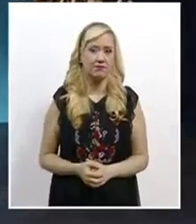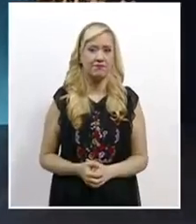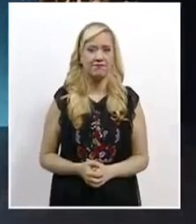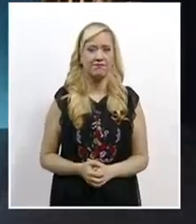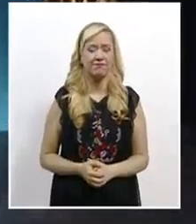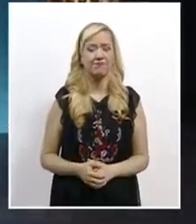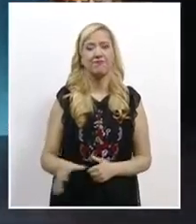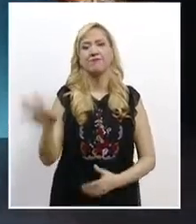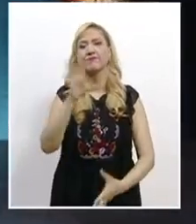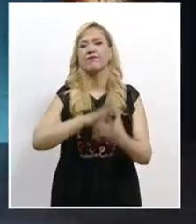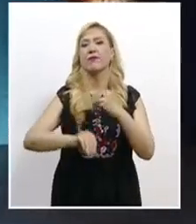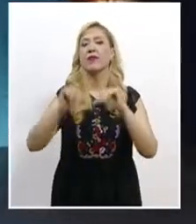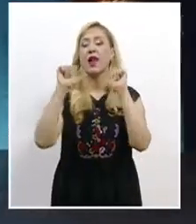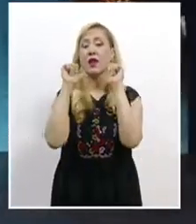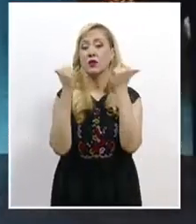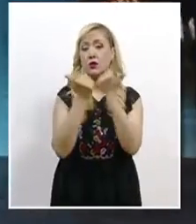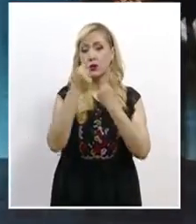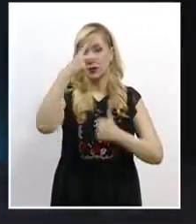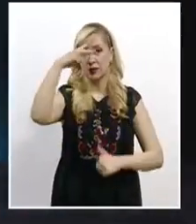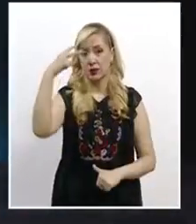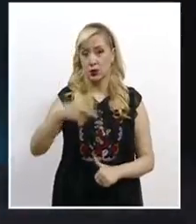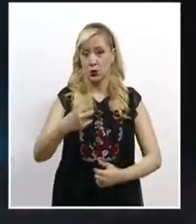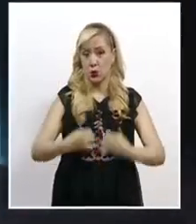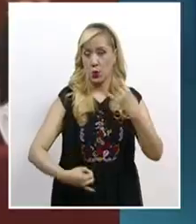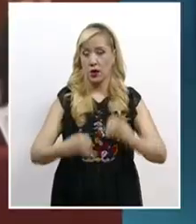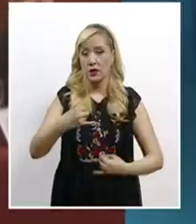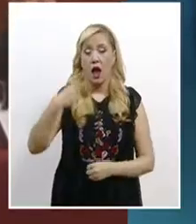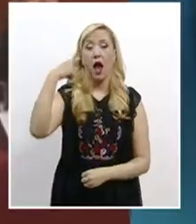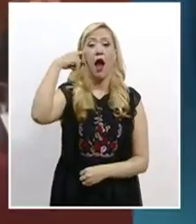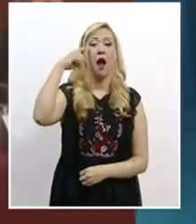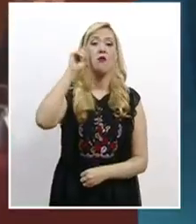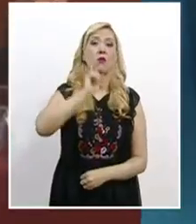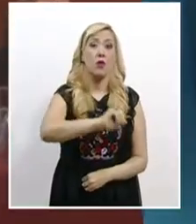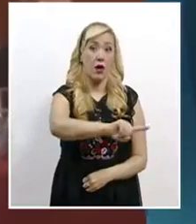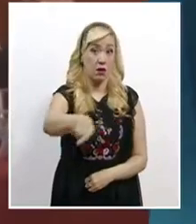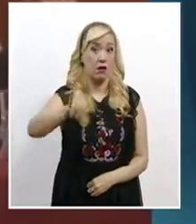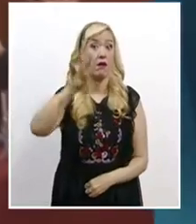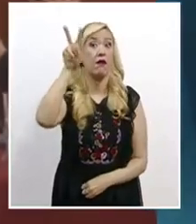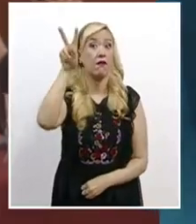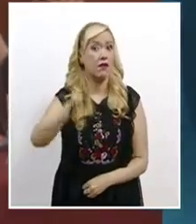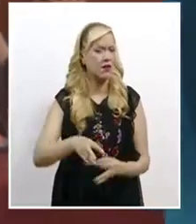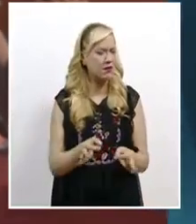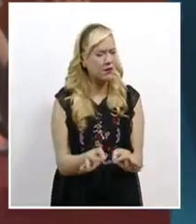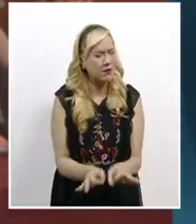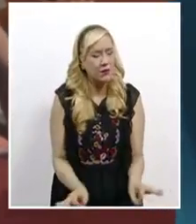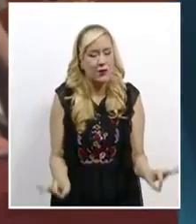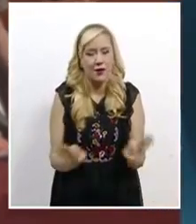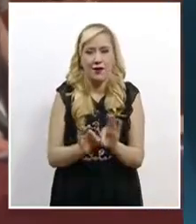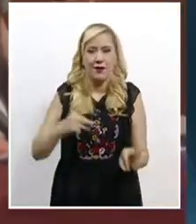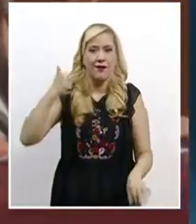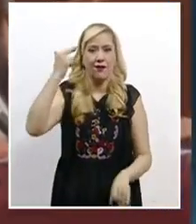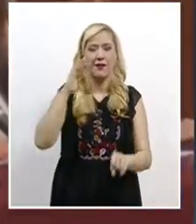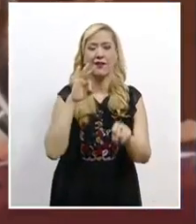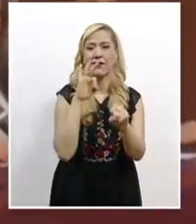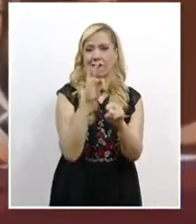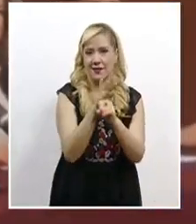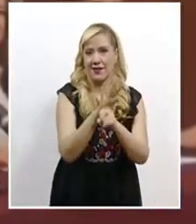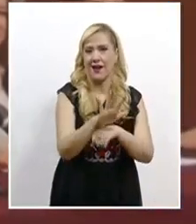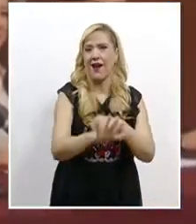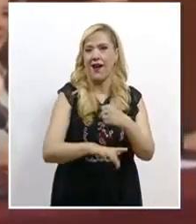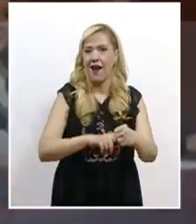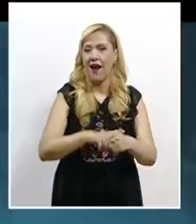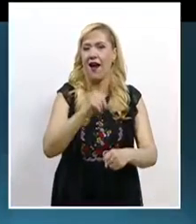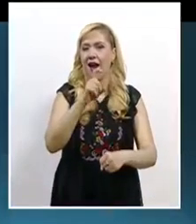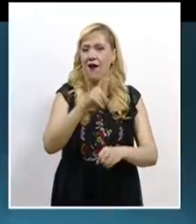En tanto, la Asociación Mexicana de Juzgadoras recordó que las mujeres juegan un rol clave en la defensa del medio ambiente, por lo que el